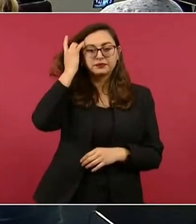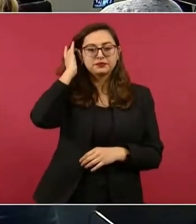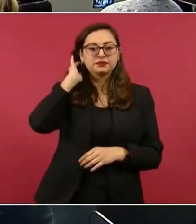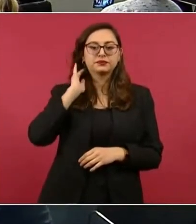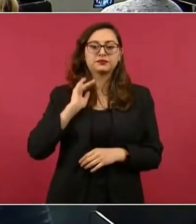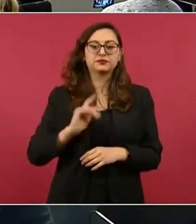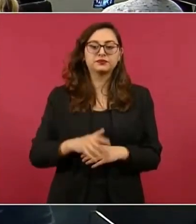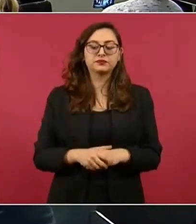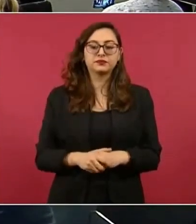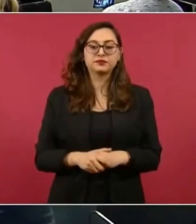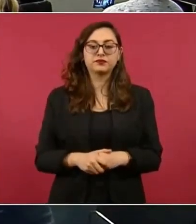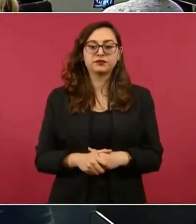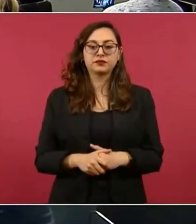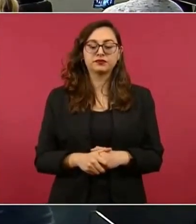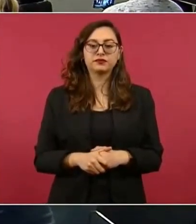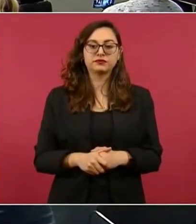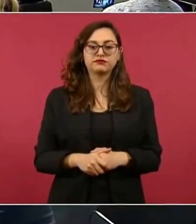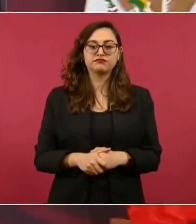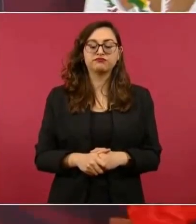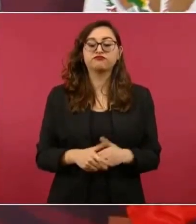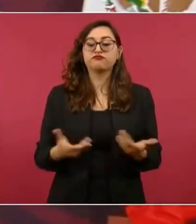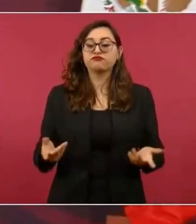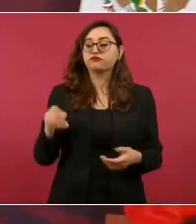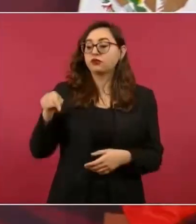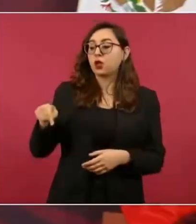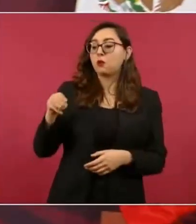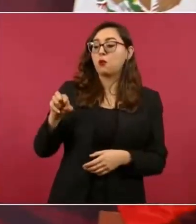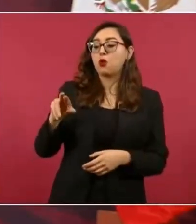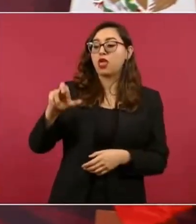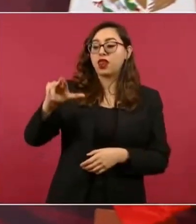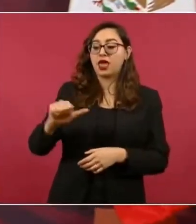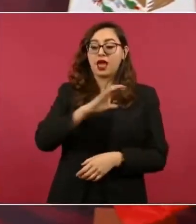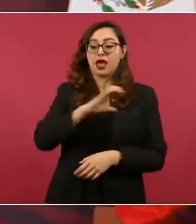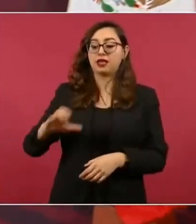¿quién va a decidir? El pueblo.